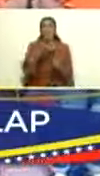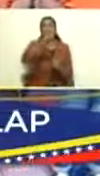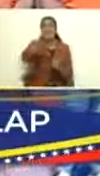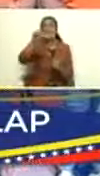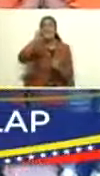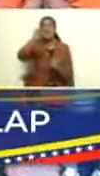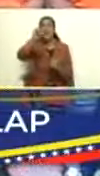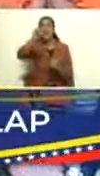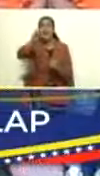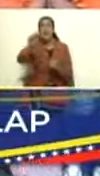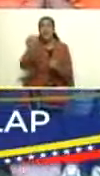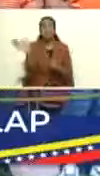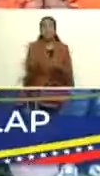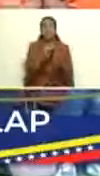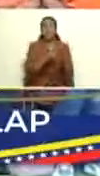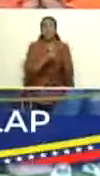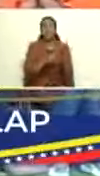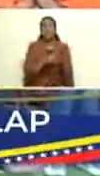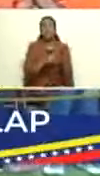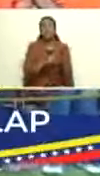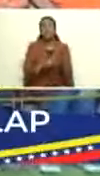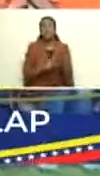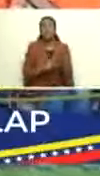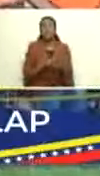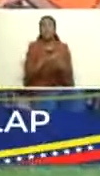Liliana Bazán.